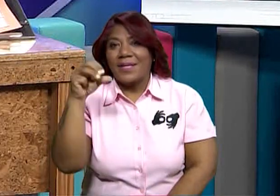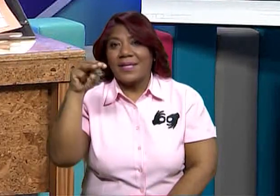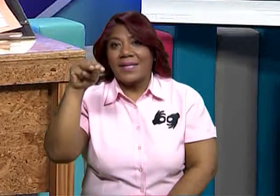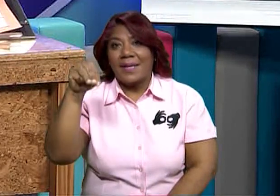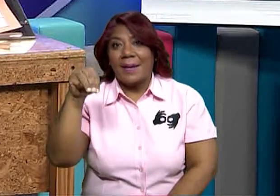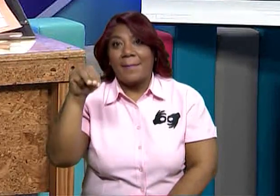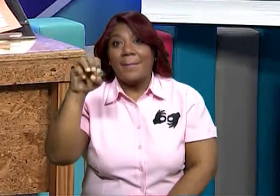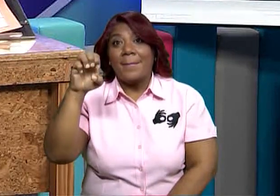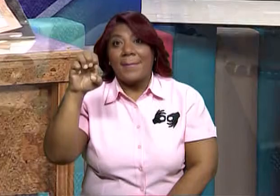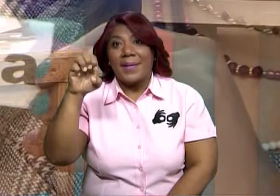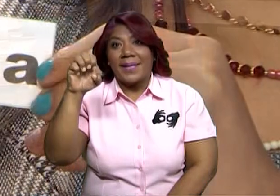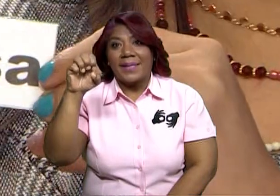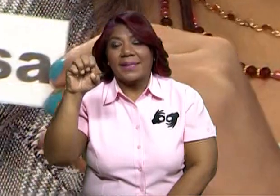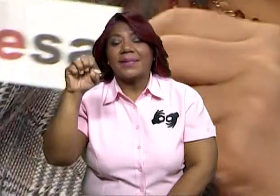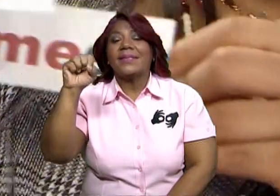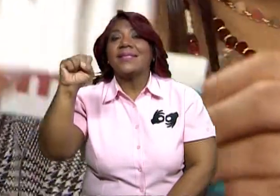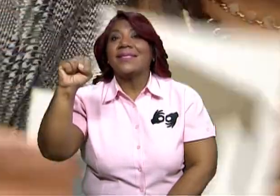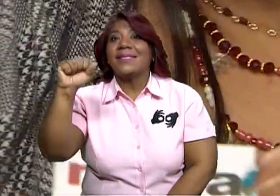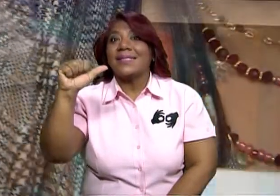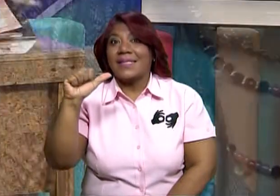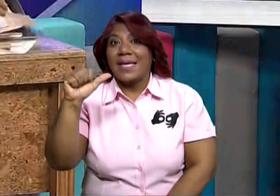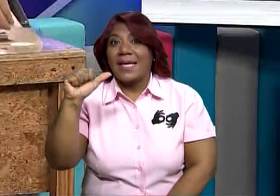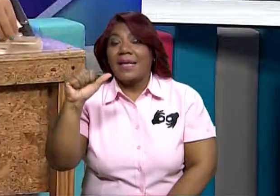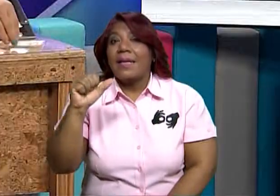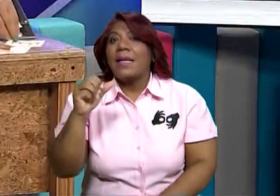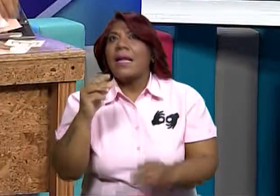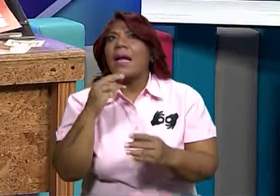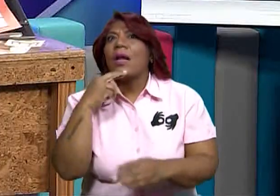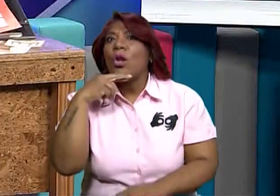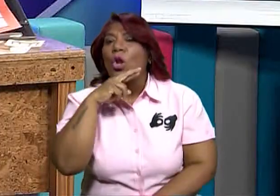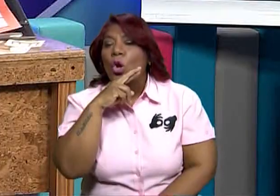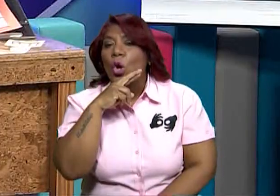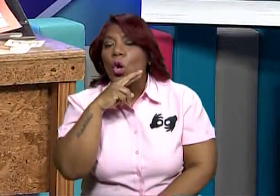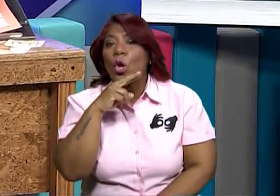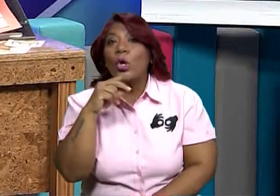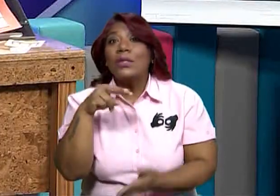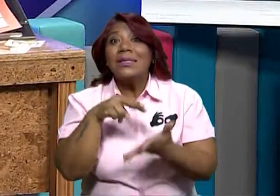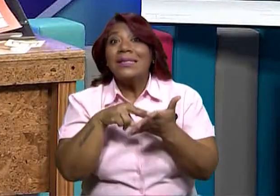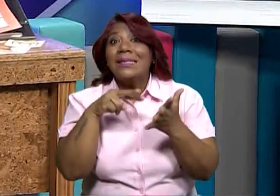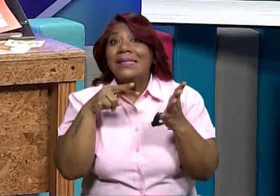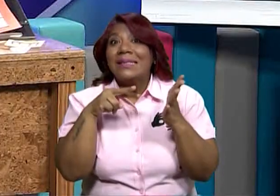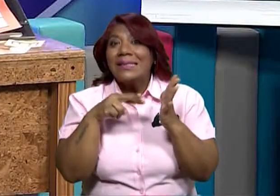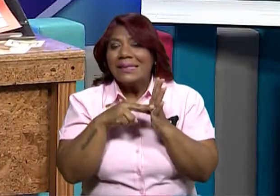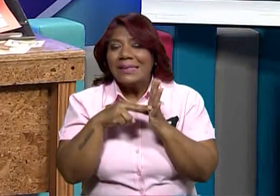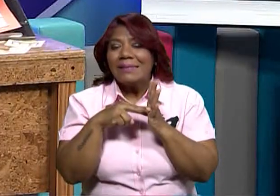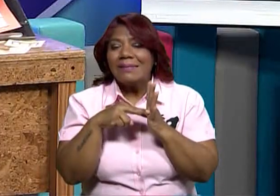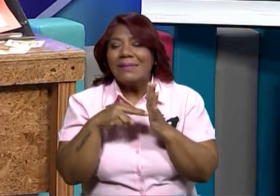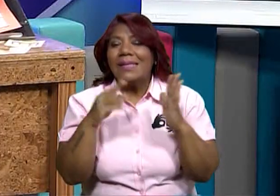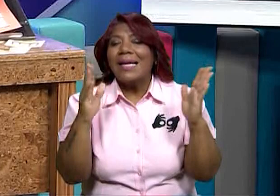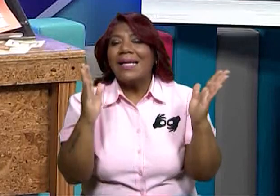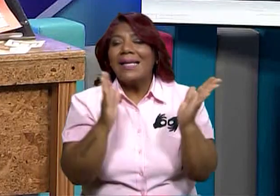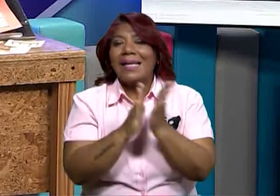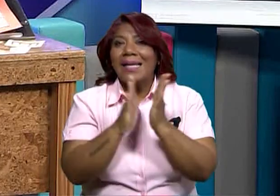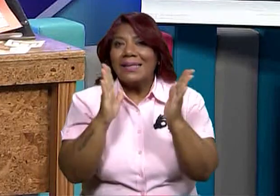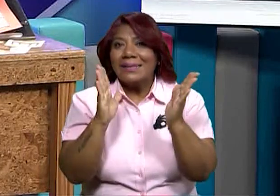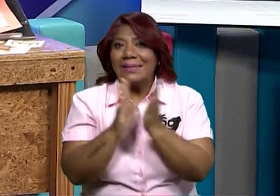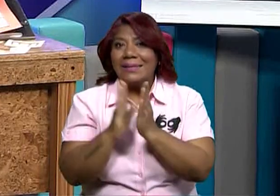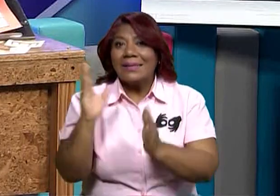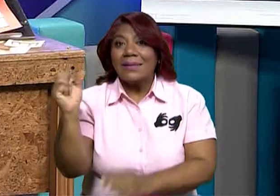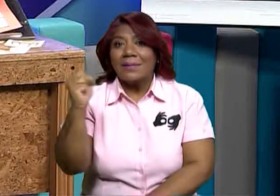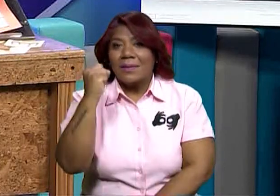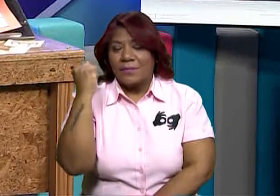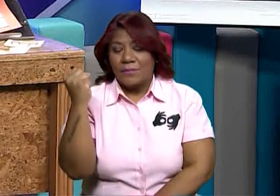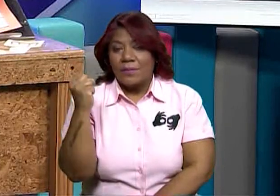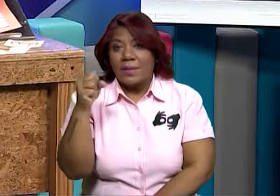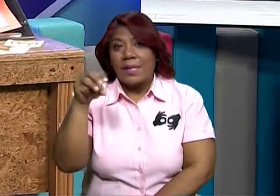una palabra grave. Entonces voy a clasificar de esta manera. Ustedes la colocan allá